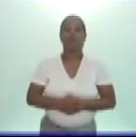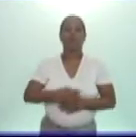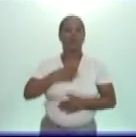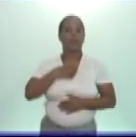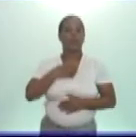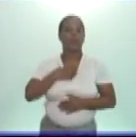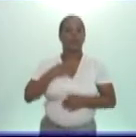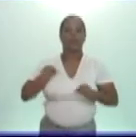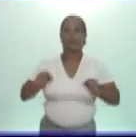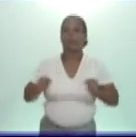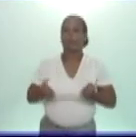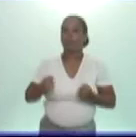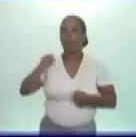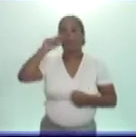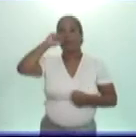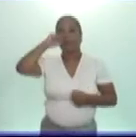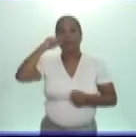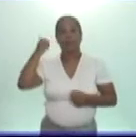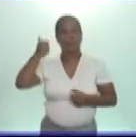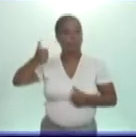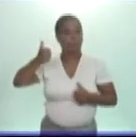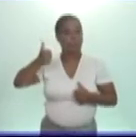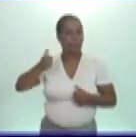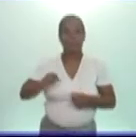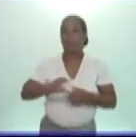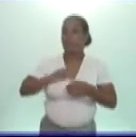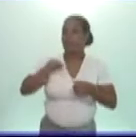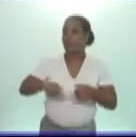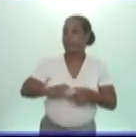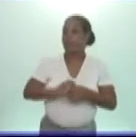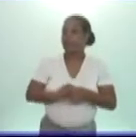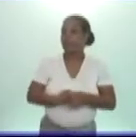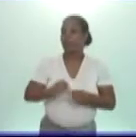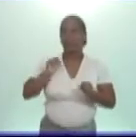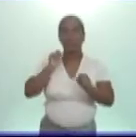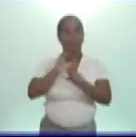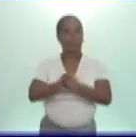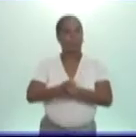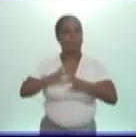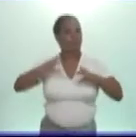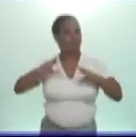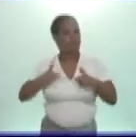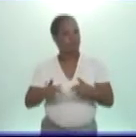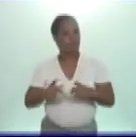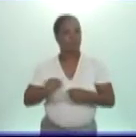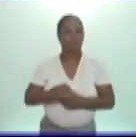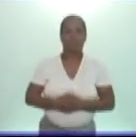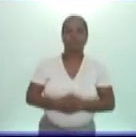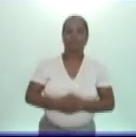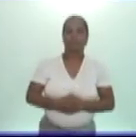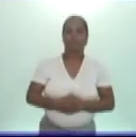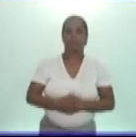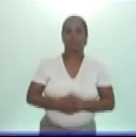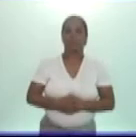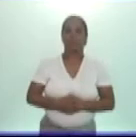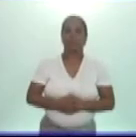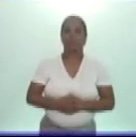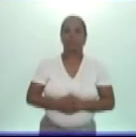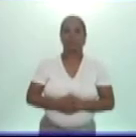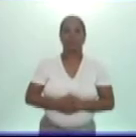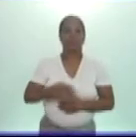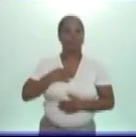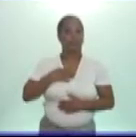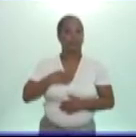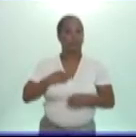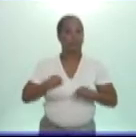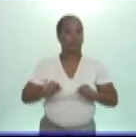dominar para terminar bien este grado y comenzar bien el que prontamente ustedes empezarán. dominamos, conocemos las unidades de